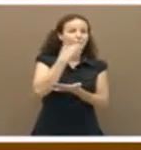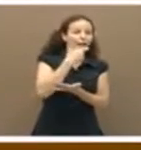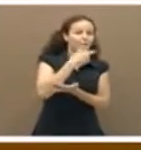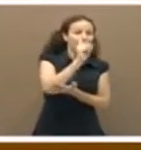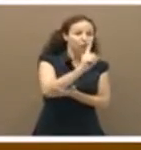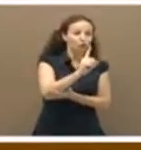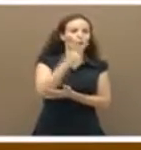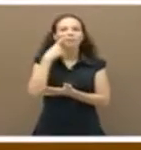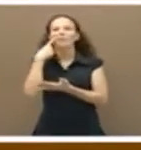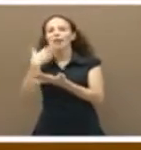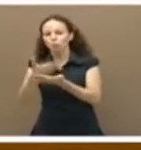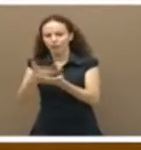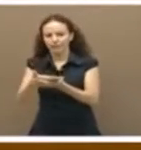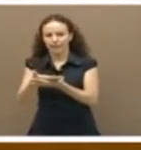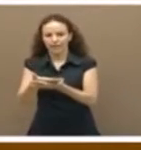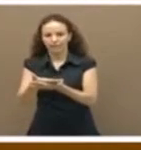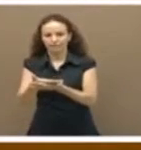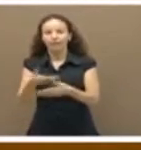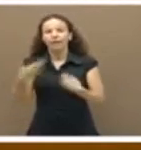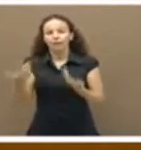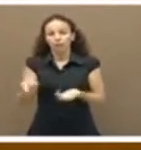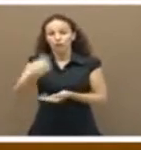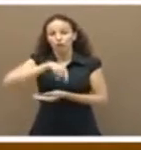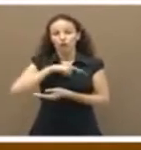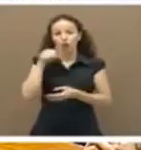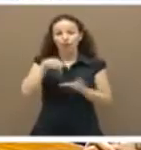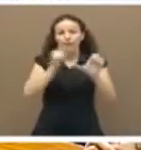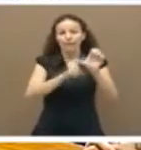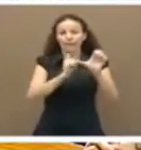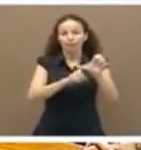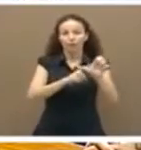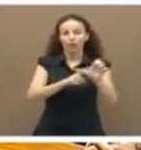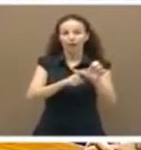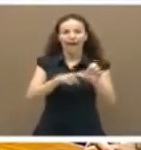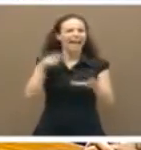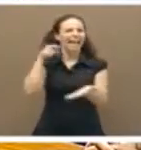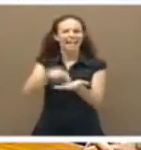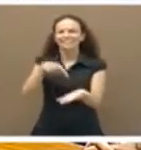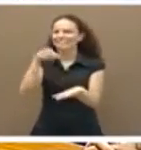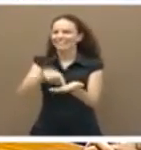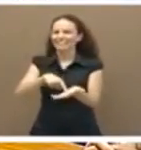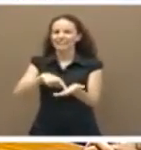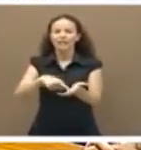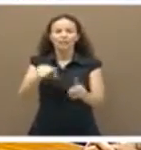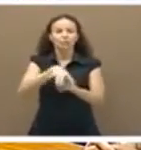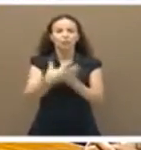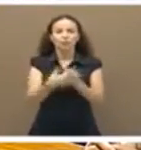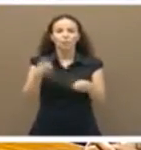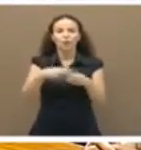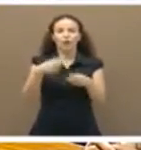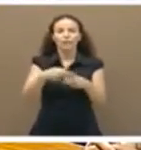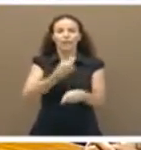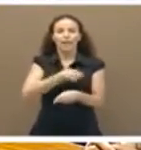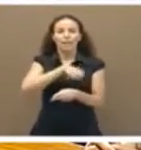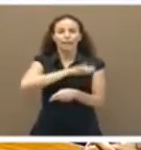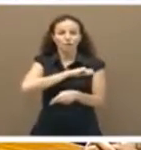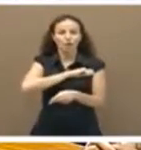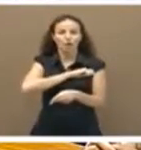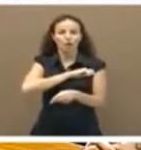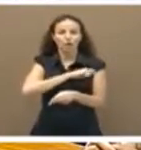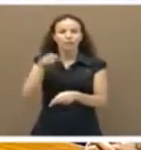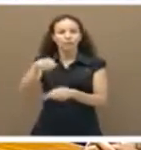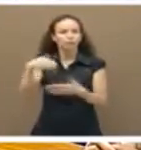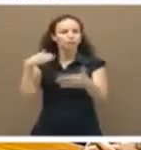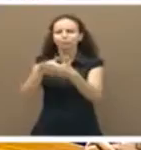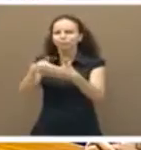hechos. Debemos exigir desde Extremadura que la situación política española deje de ser un